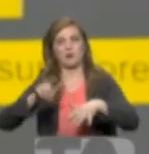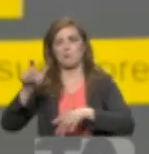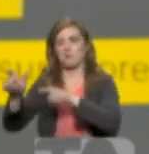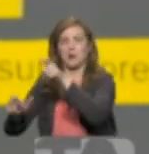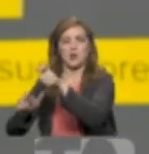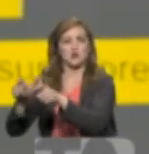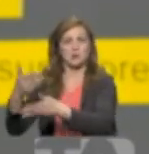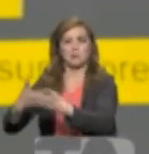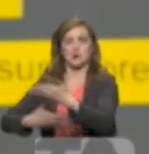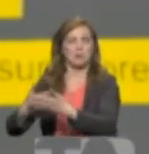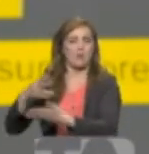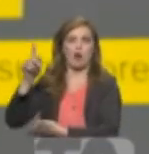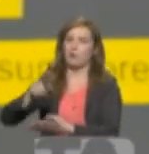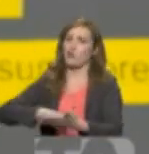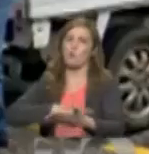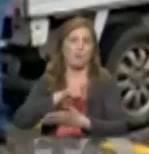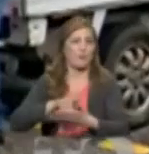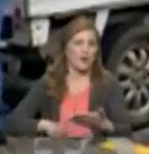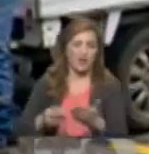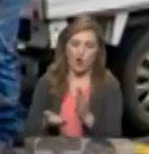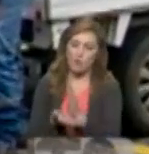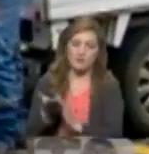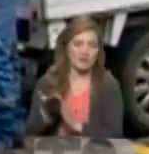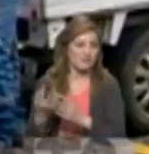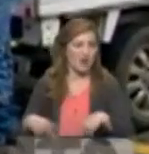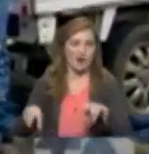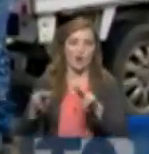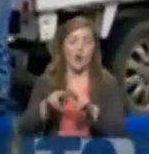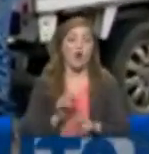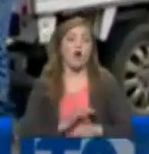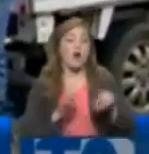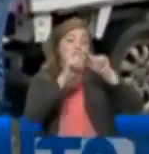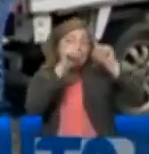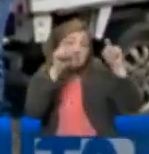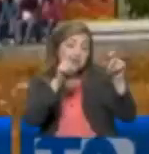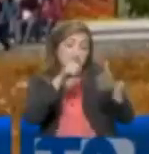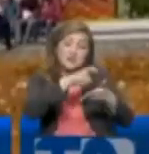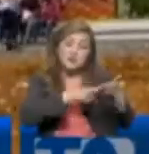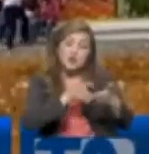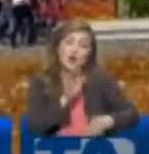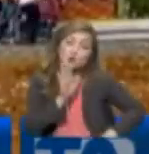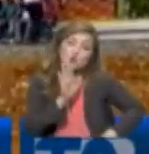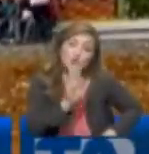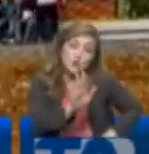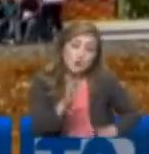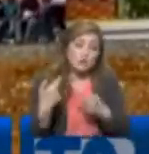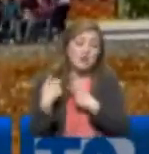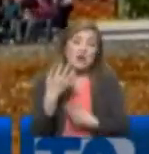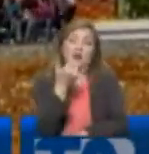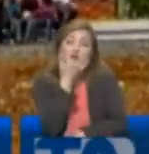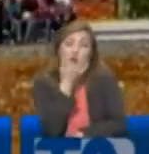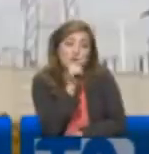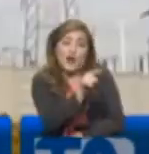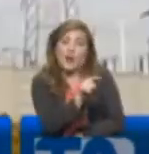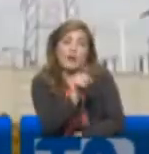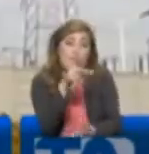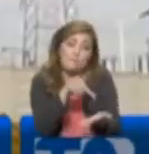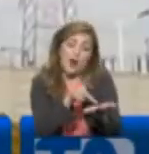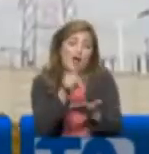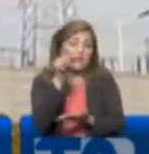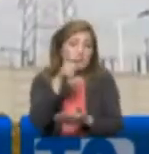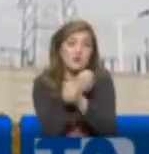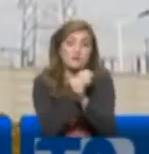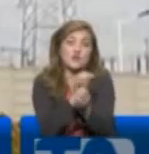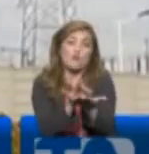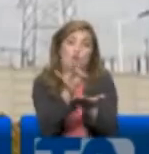las planillas de los consumidores. Según CNL, fue un proveedor contratado por ellos quienes fallaron. Es la Defensoría